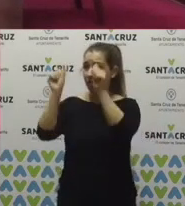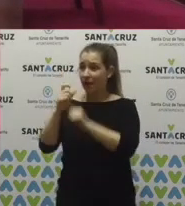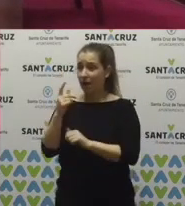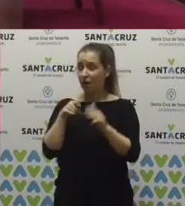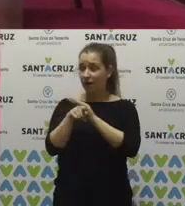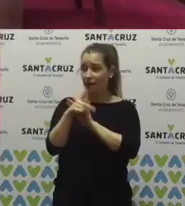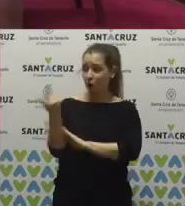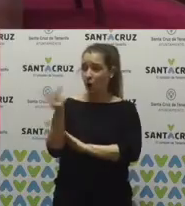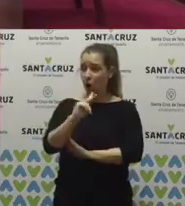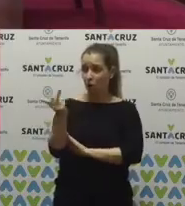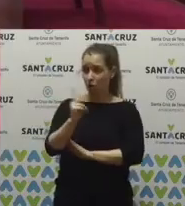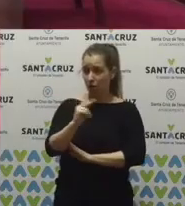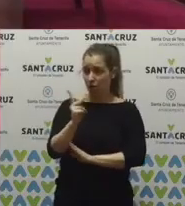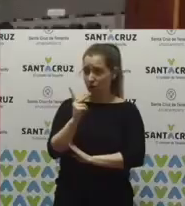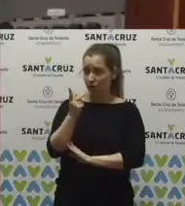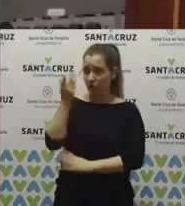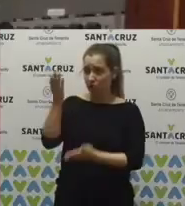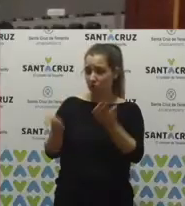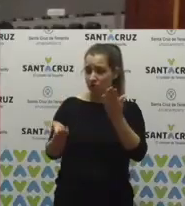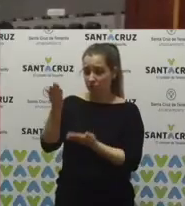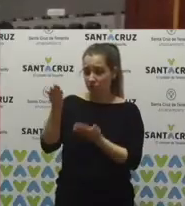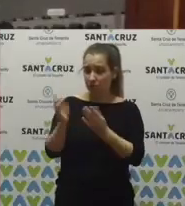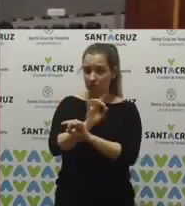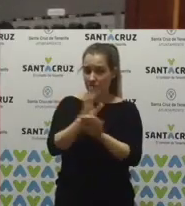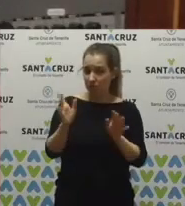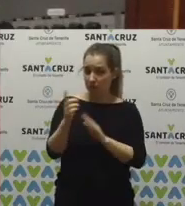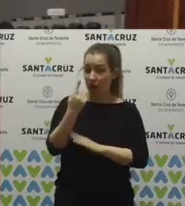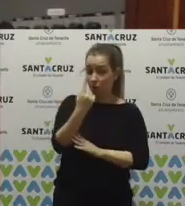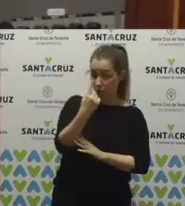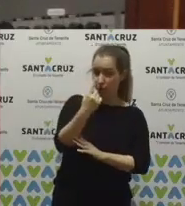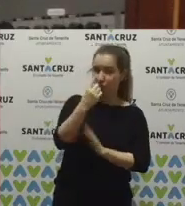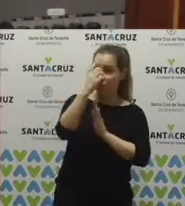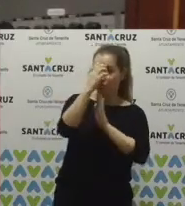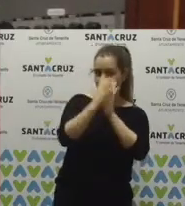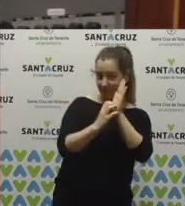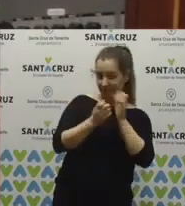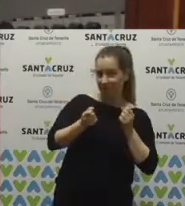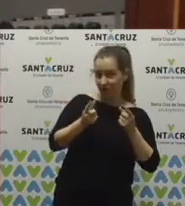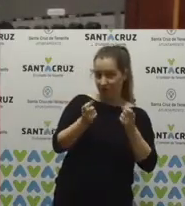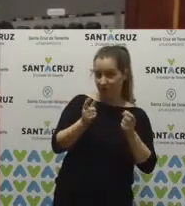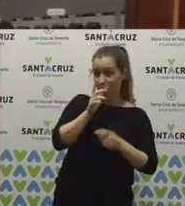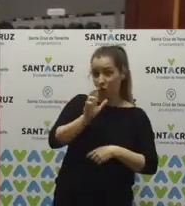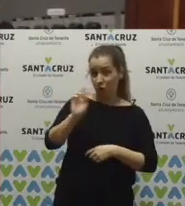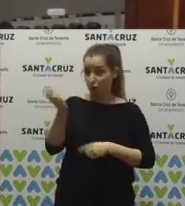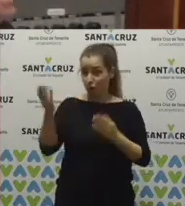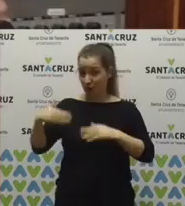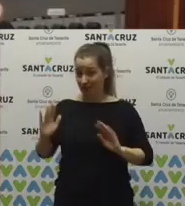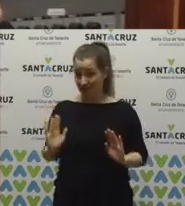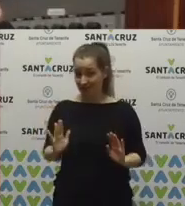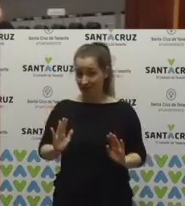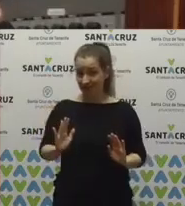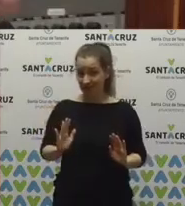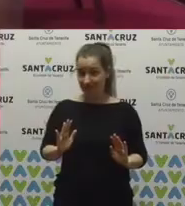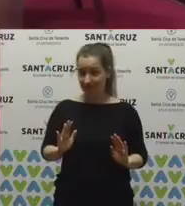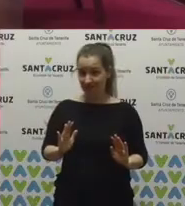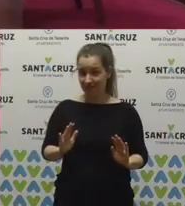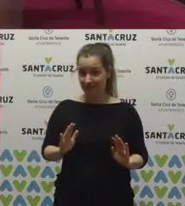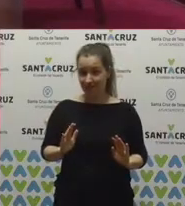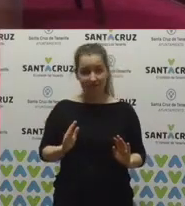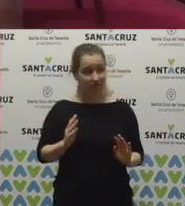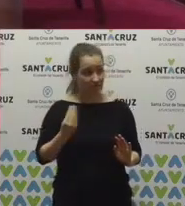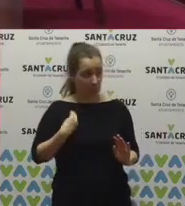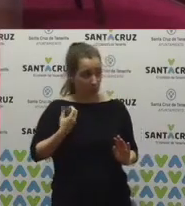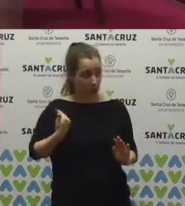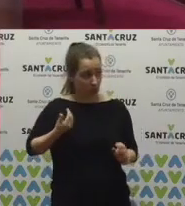dar por supuesto que hay una reducción de costes en uno porque entre otras cosas no lo hay en eso hemos dicho